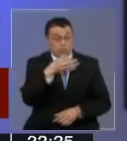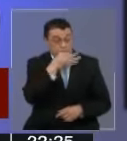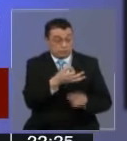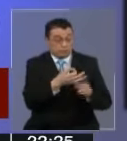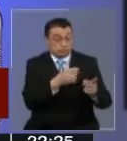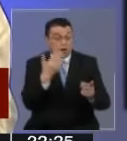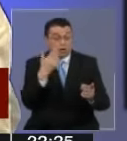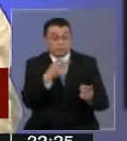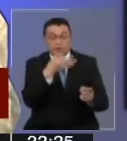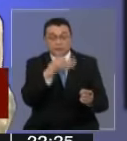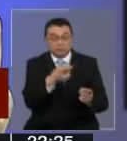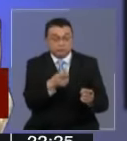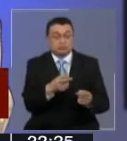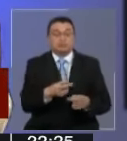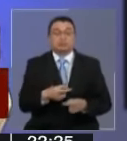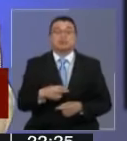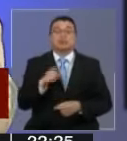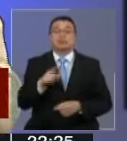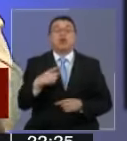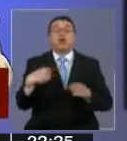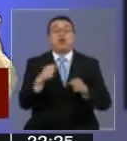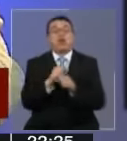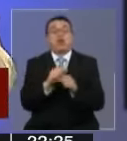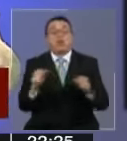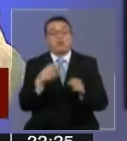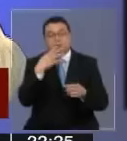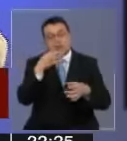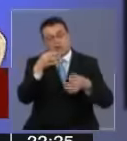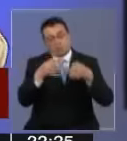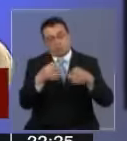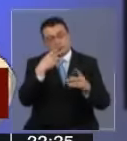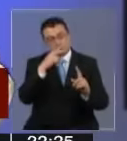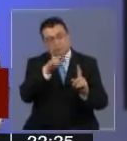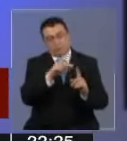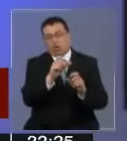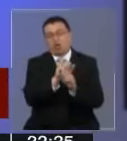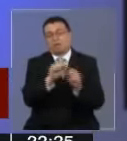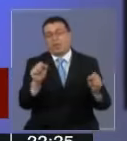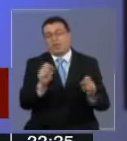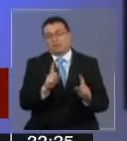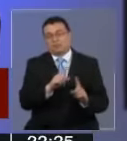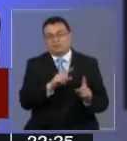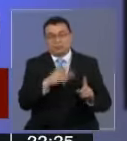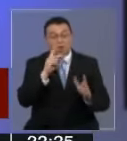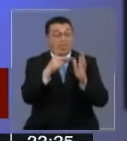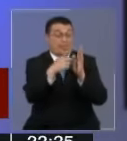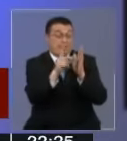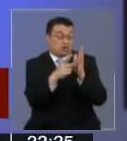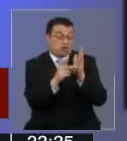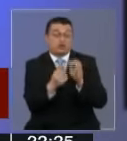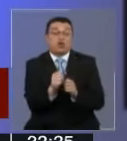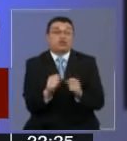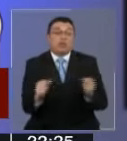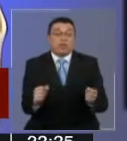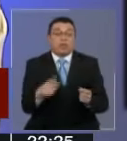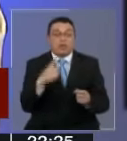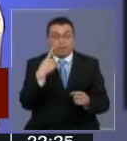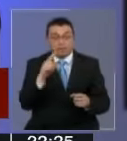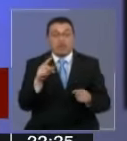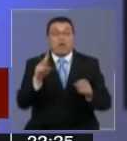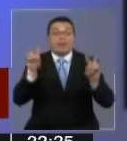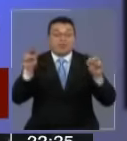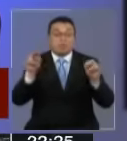Ramón, estabas hablando de que no podíamos juzgar en principio a nadie y no podemos hacer un diagnóstico previo. Pero dijiste que el tema era la